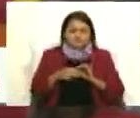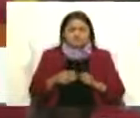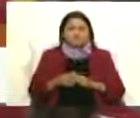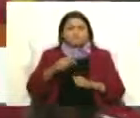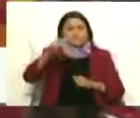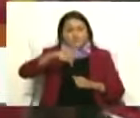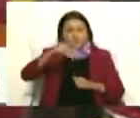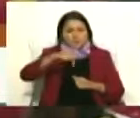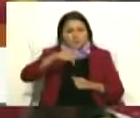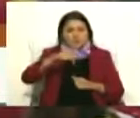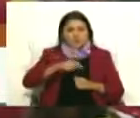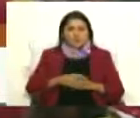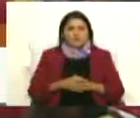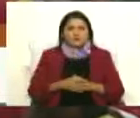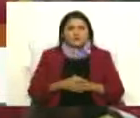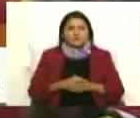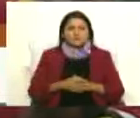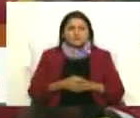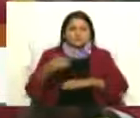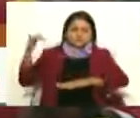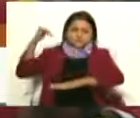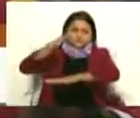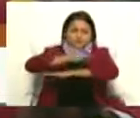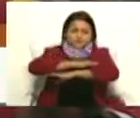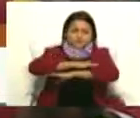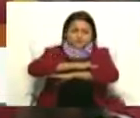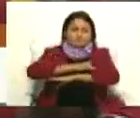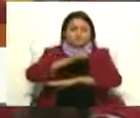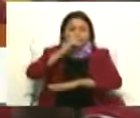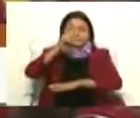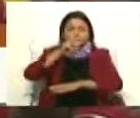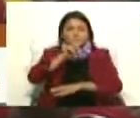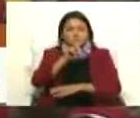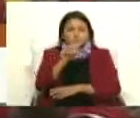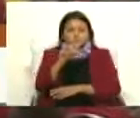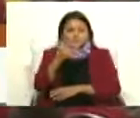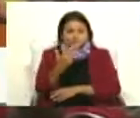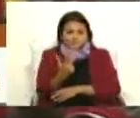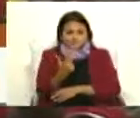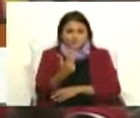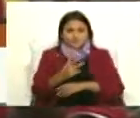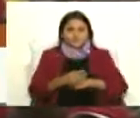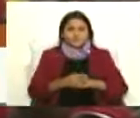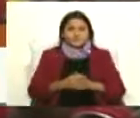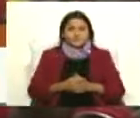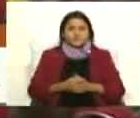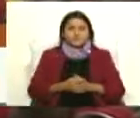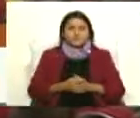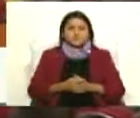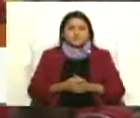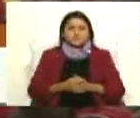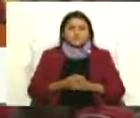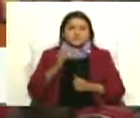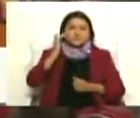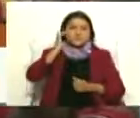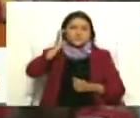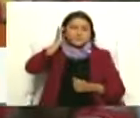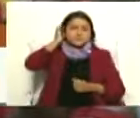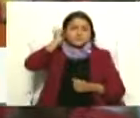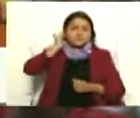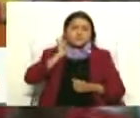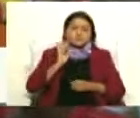hoy nuestra gloriosa aviación cumple 103 años. Y aquí le pedimos a nuestra aviación que